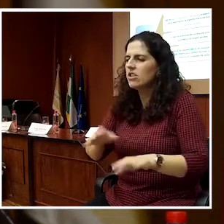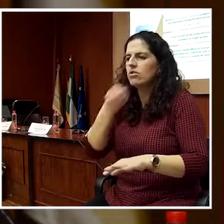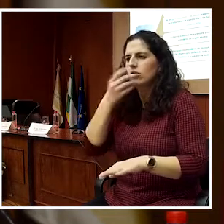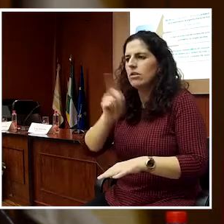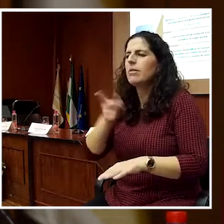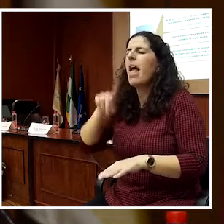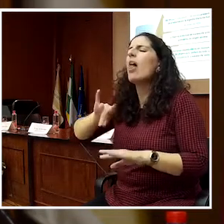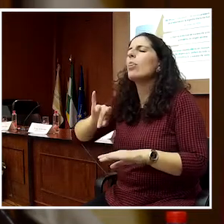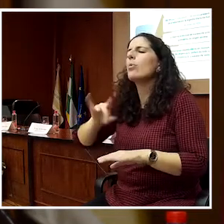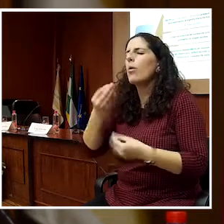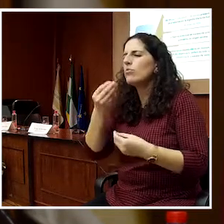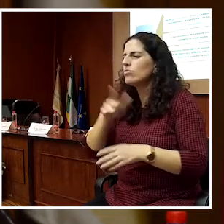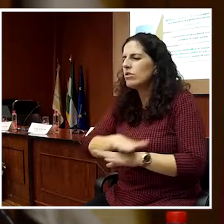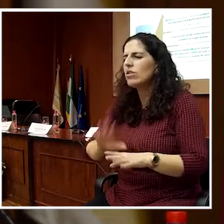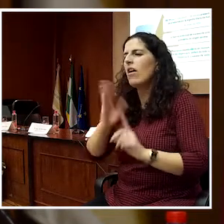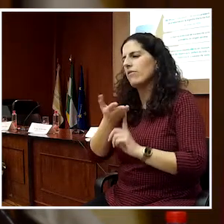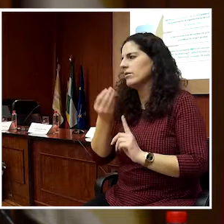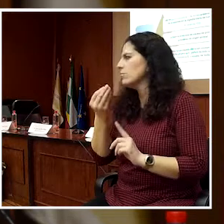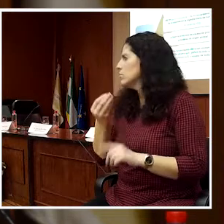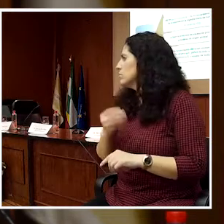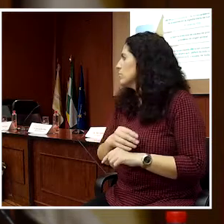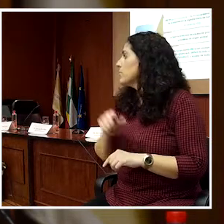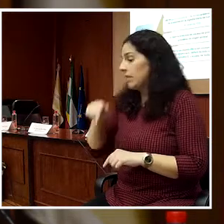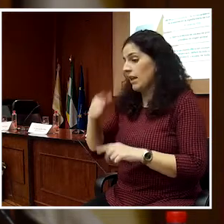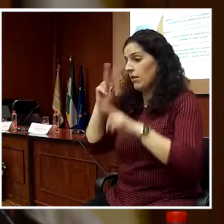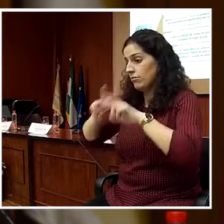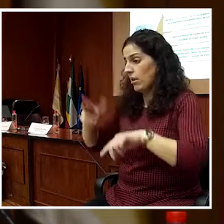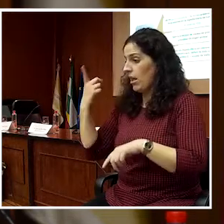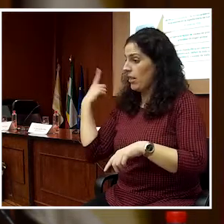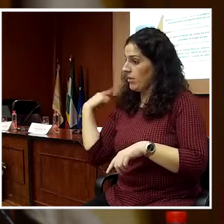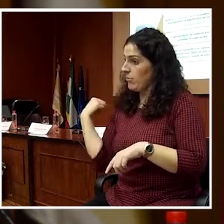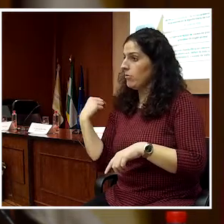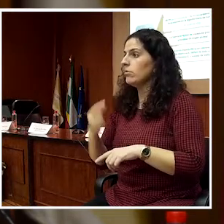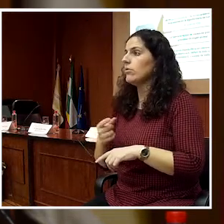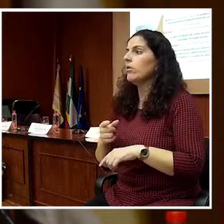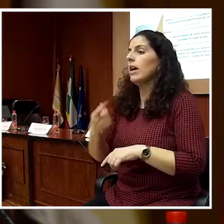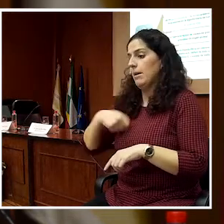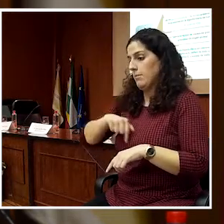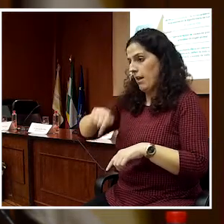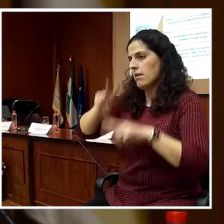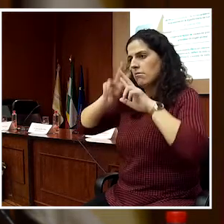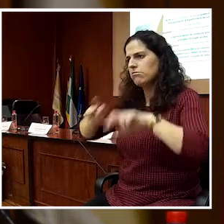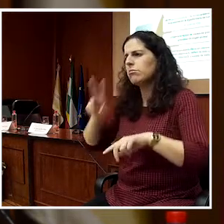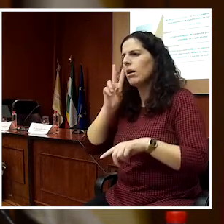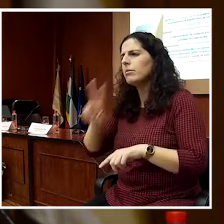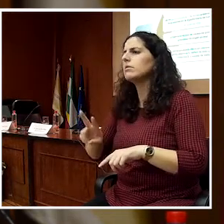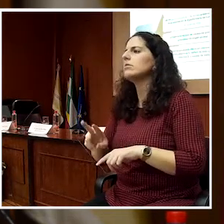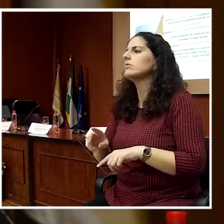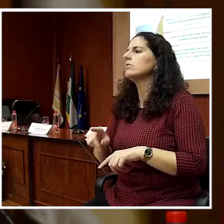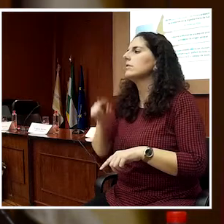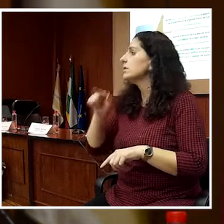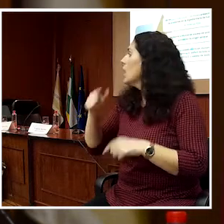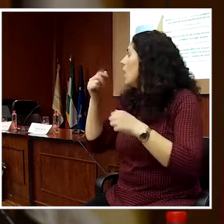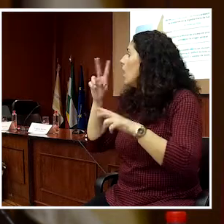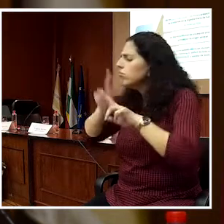de azúcares. Sin embargo, este es un estudio que se ha hecho en los últimos años en España, el estudio Alsalma,